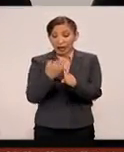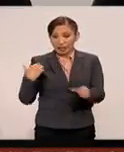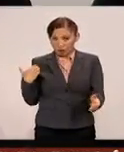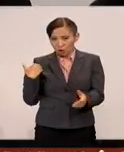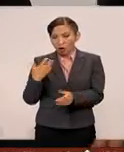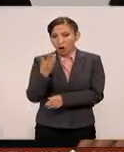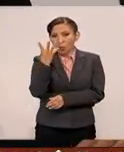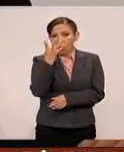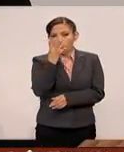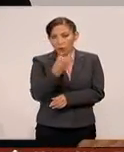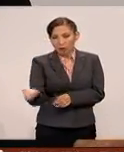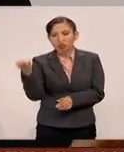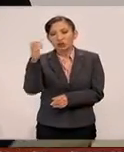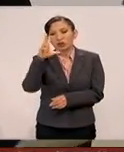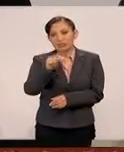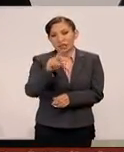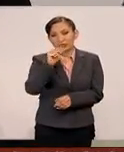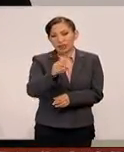tuvimos